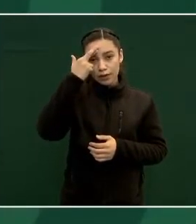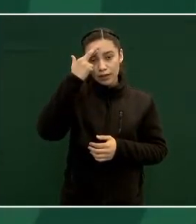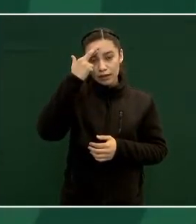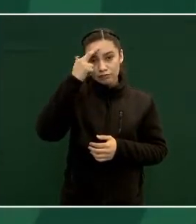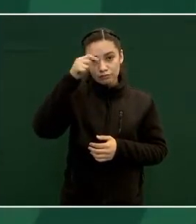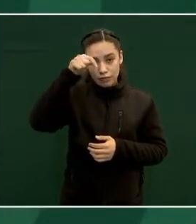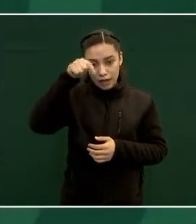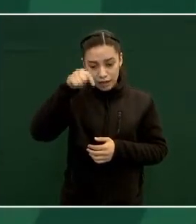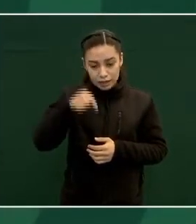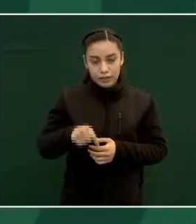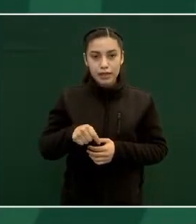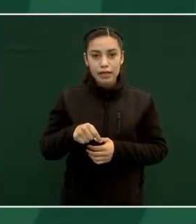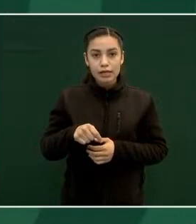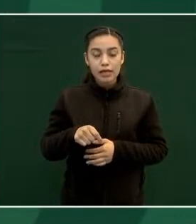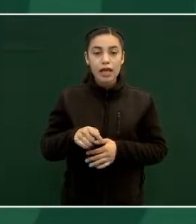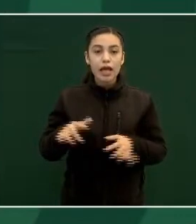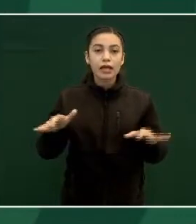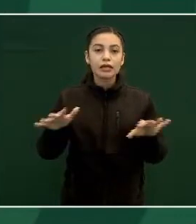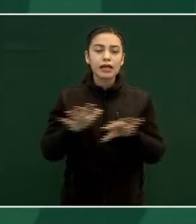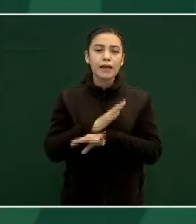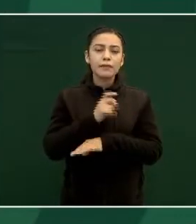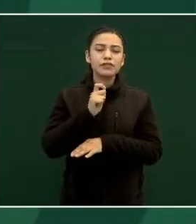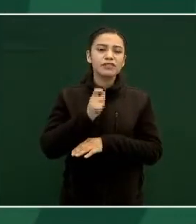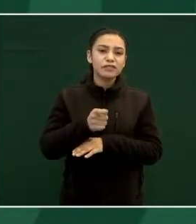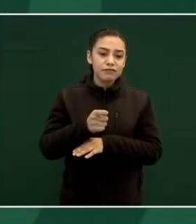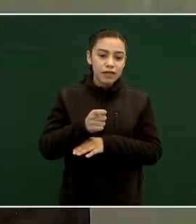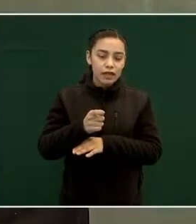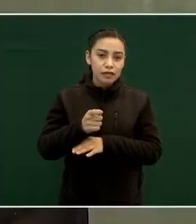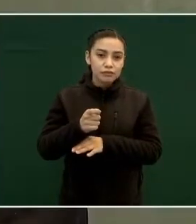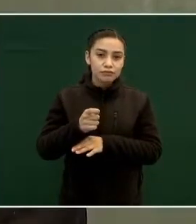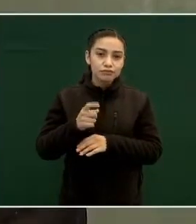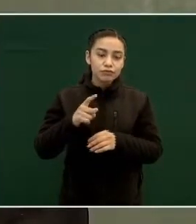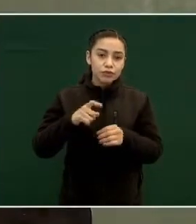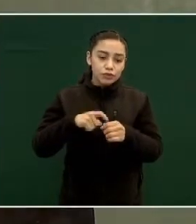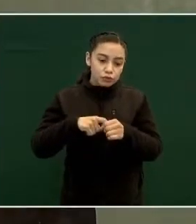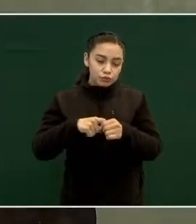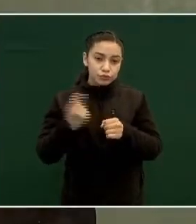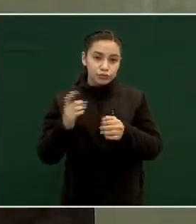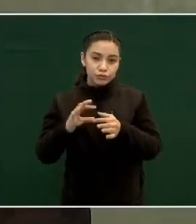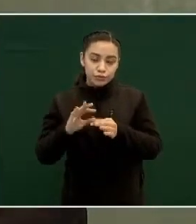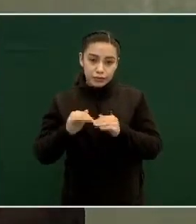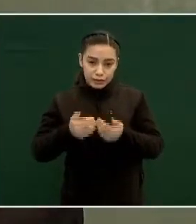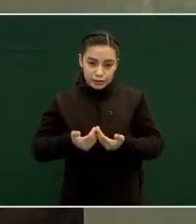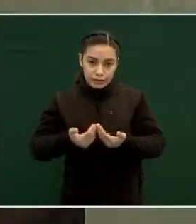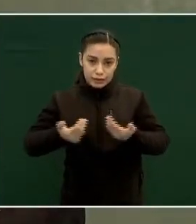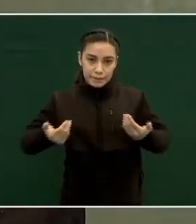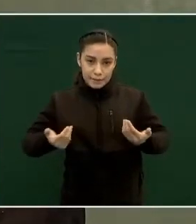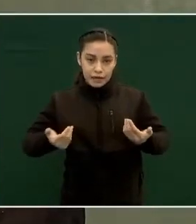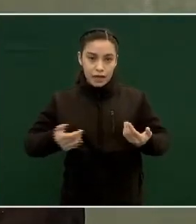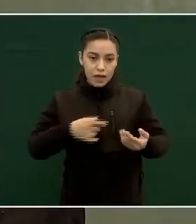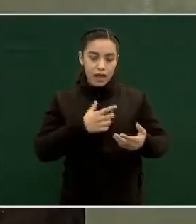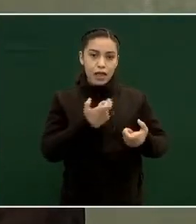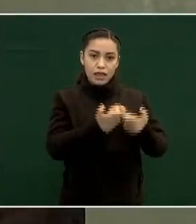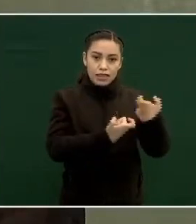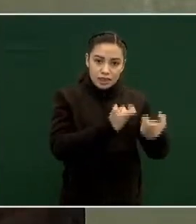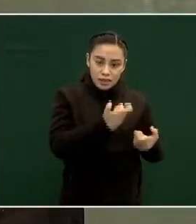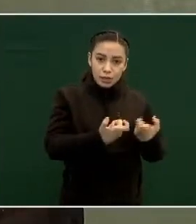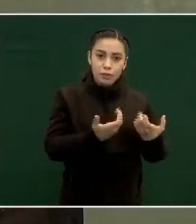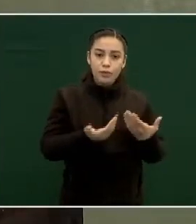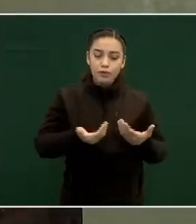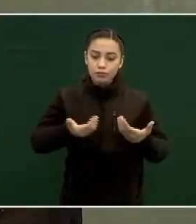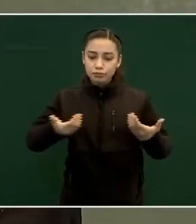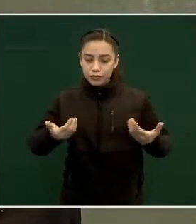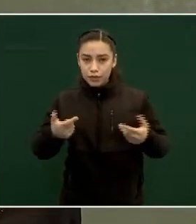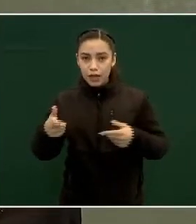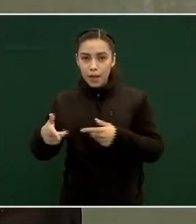el cambio significó separar al poder económico del poder político.